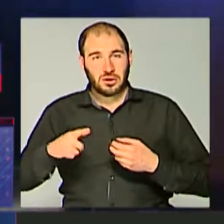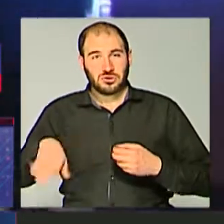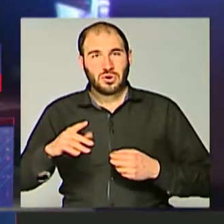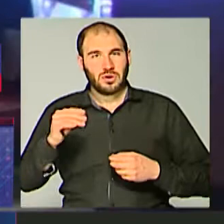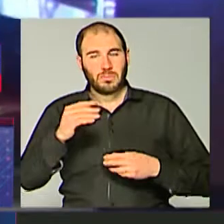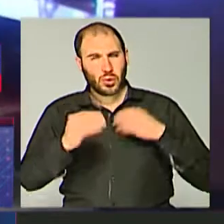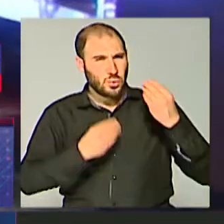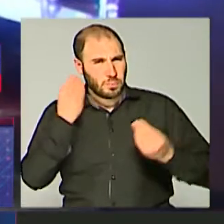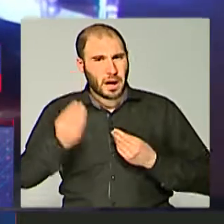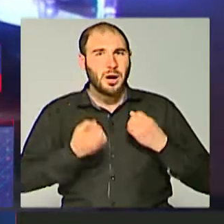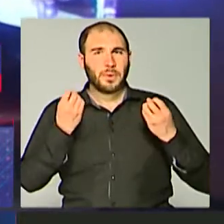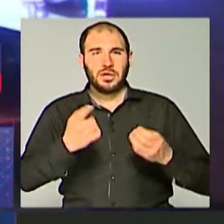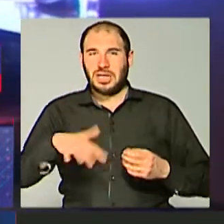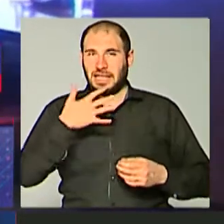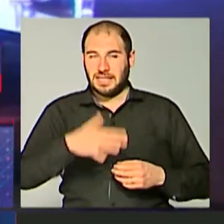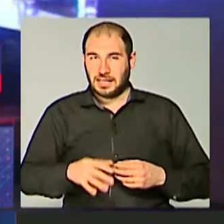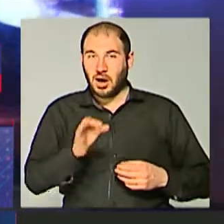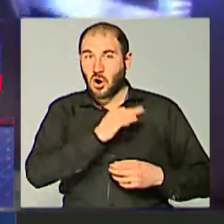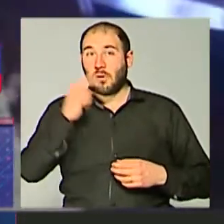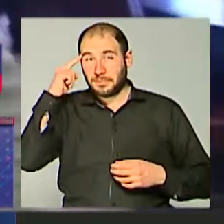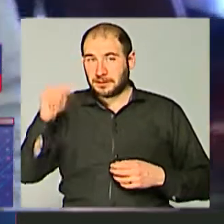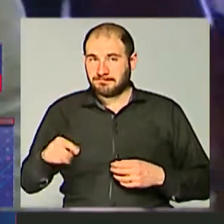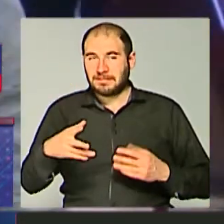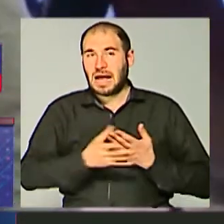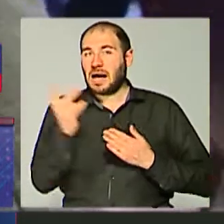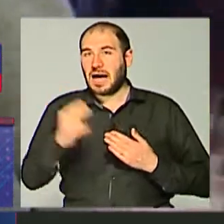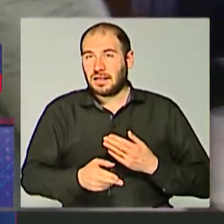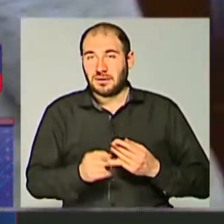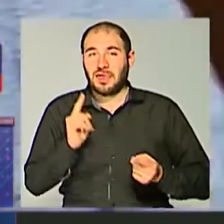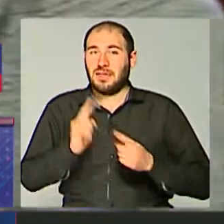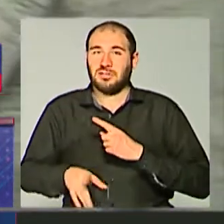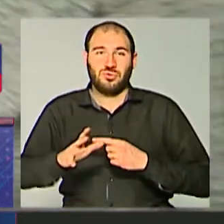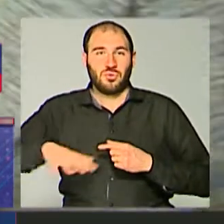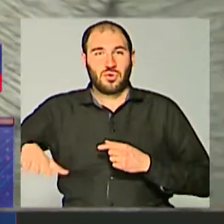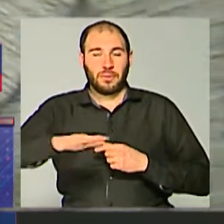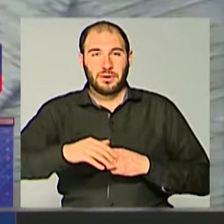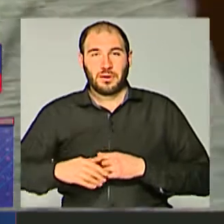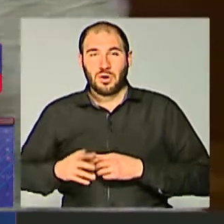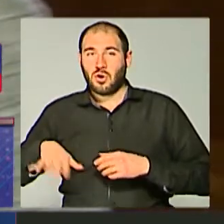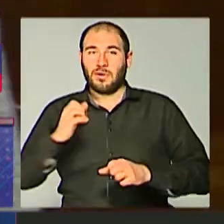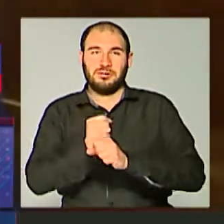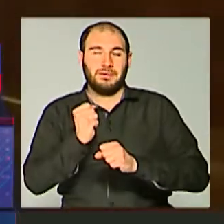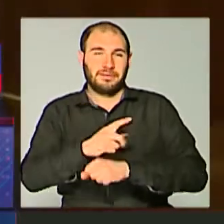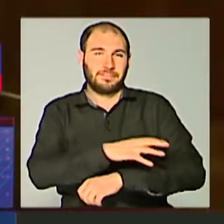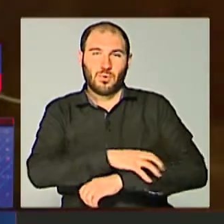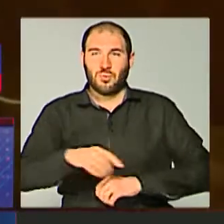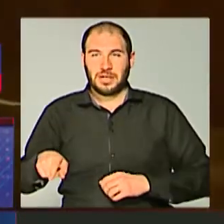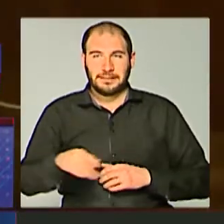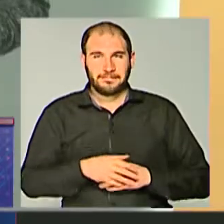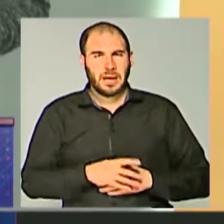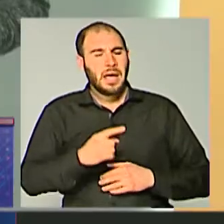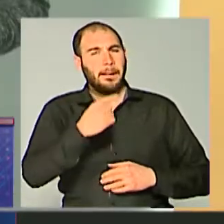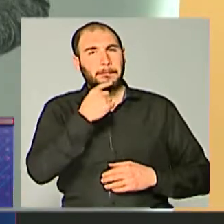con cierta preocupación porque entienden que desde este punto de vista el ajuste va hacia los sectores laborales más necesitados